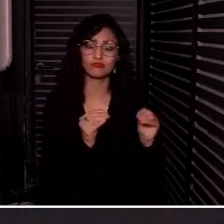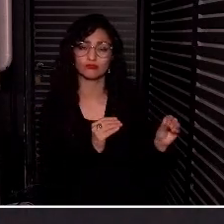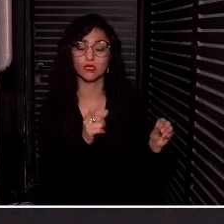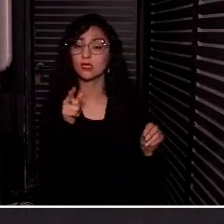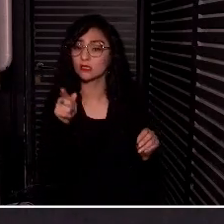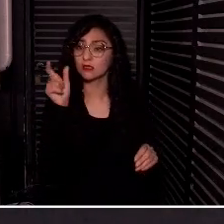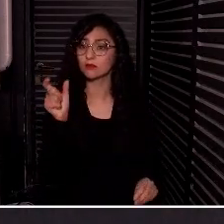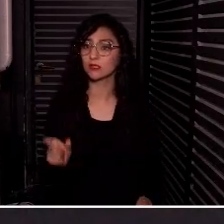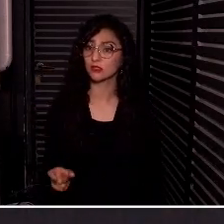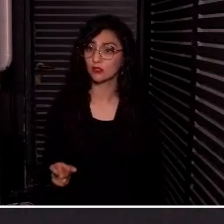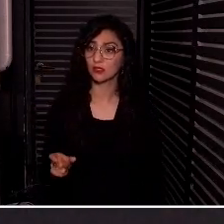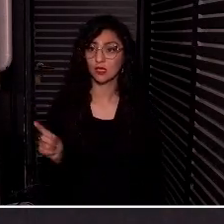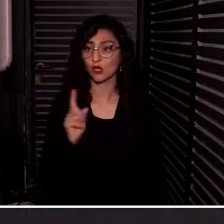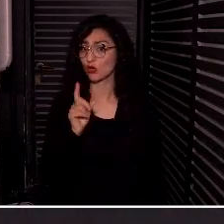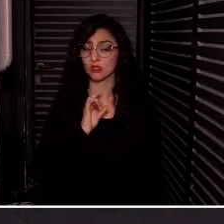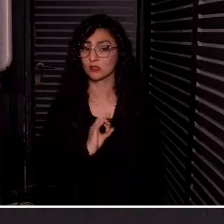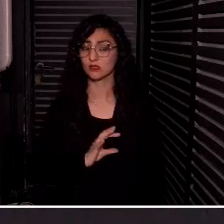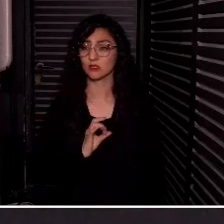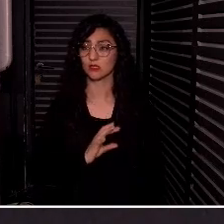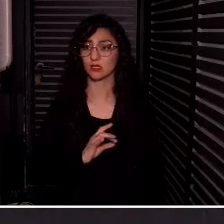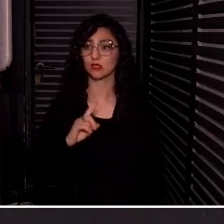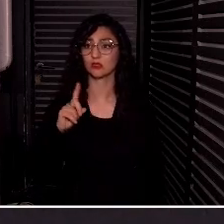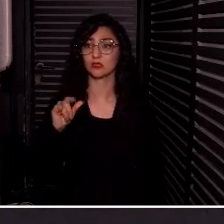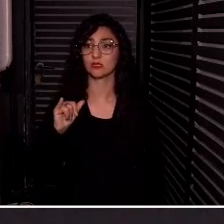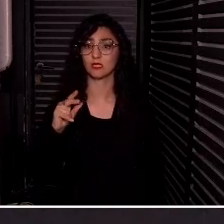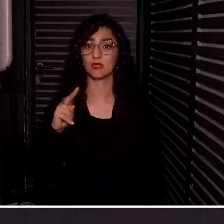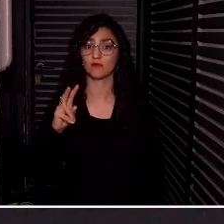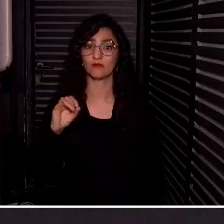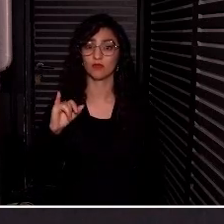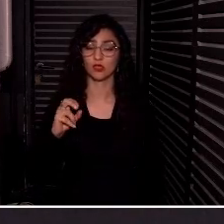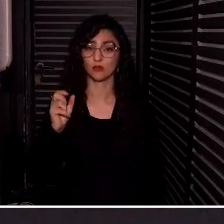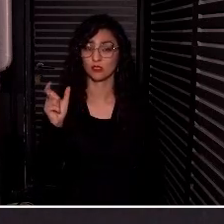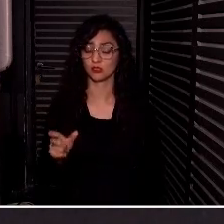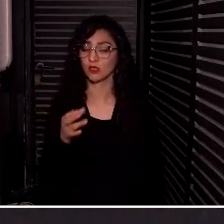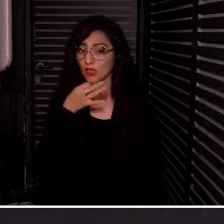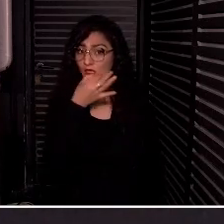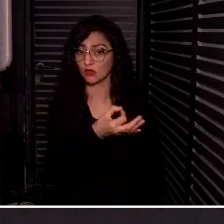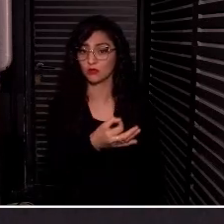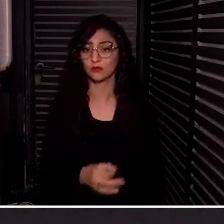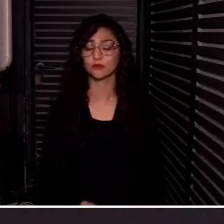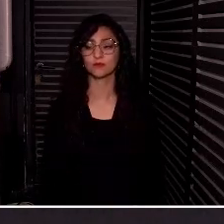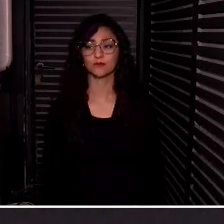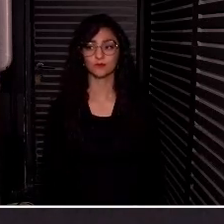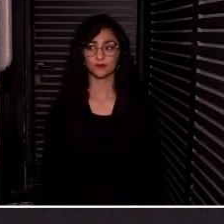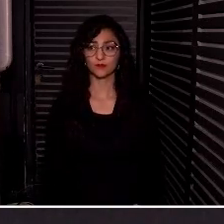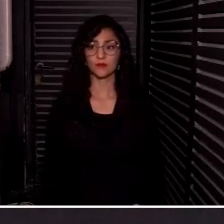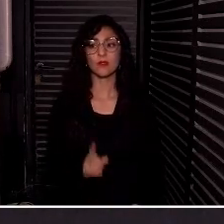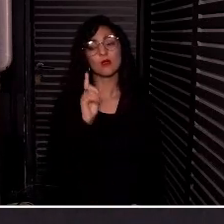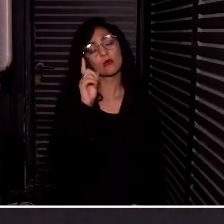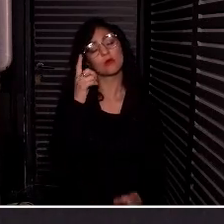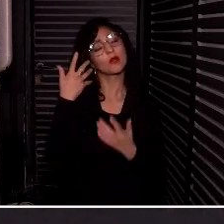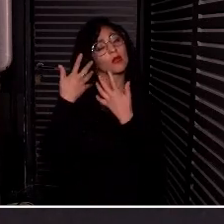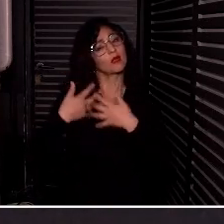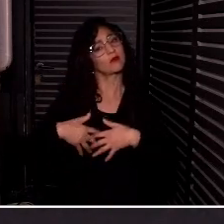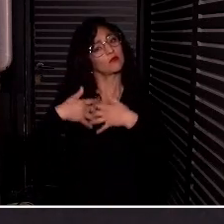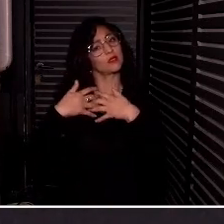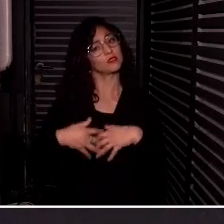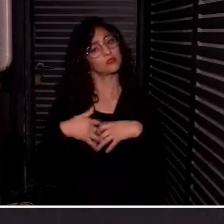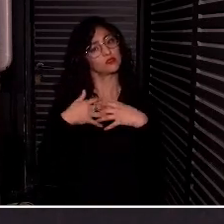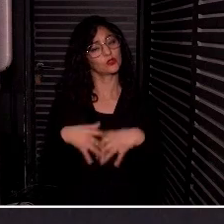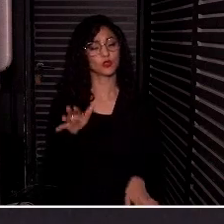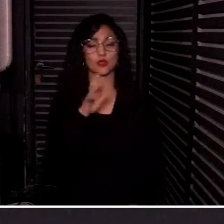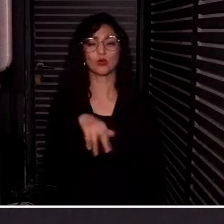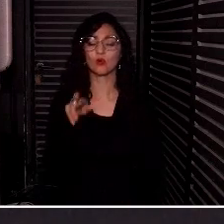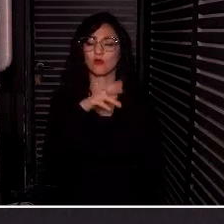persona no es chileno Silvio Santos lo dijo y yo creo que algo para reflexión nuevamente ese